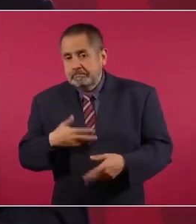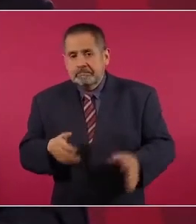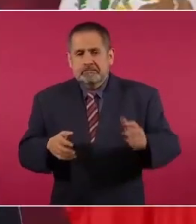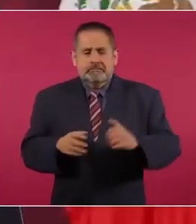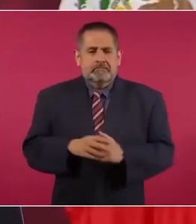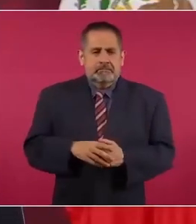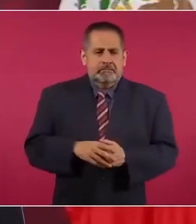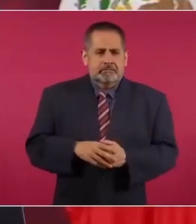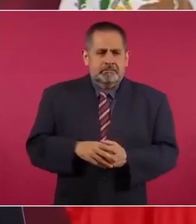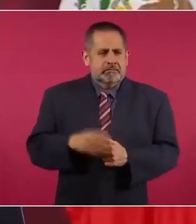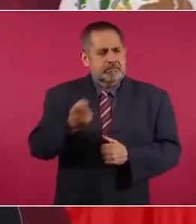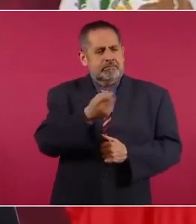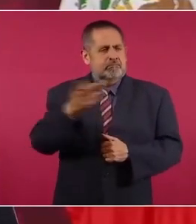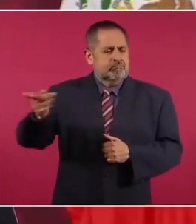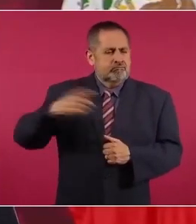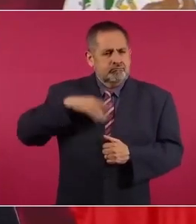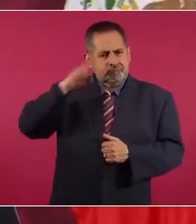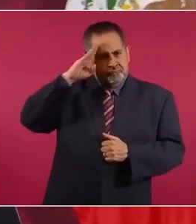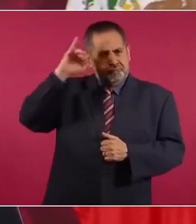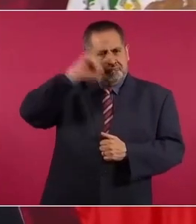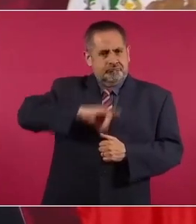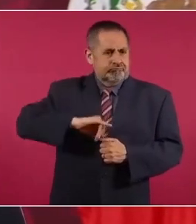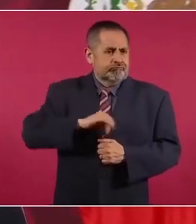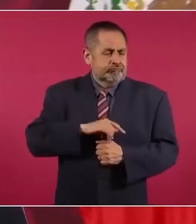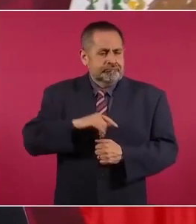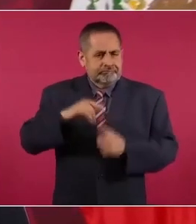hasta que un almirante